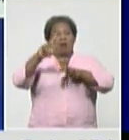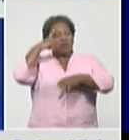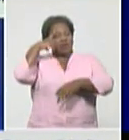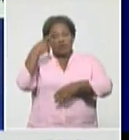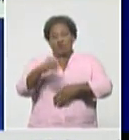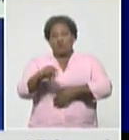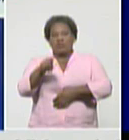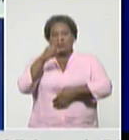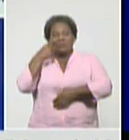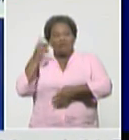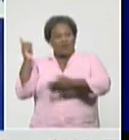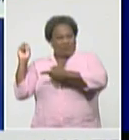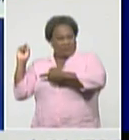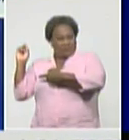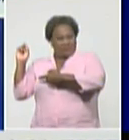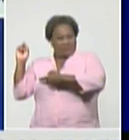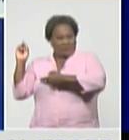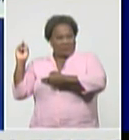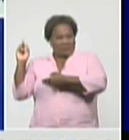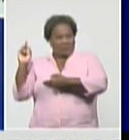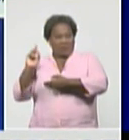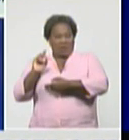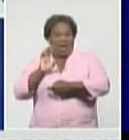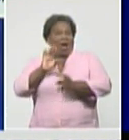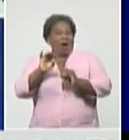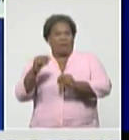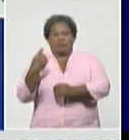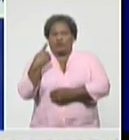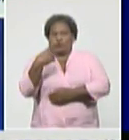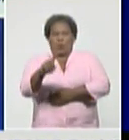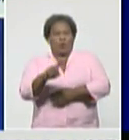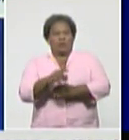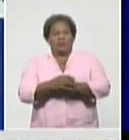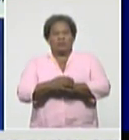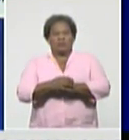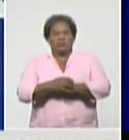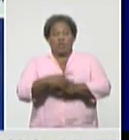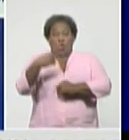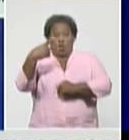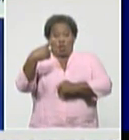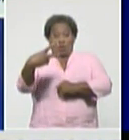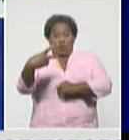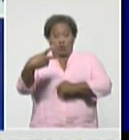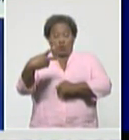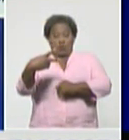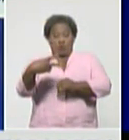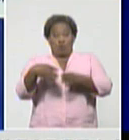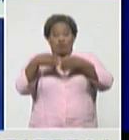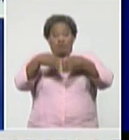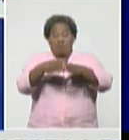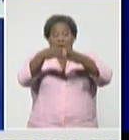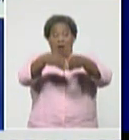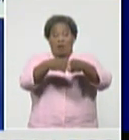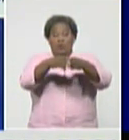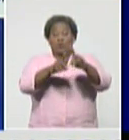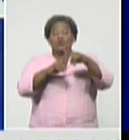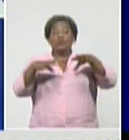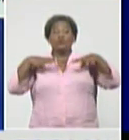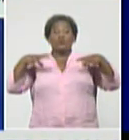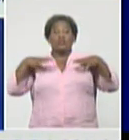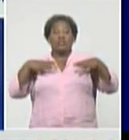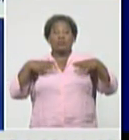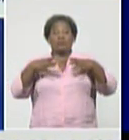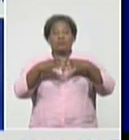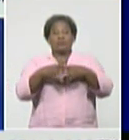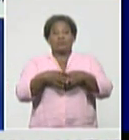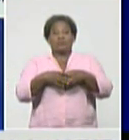está. Habla sola, ¿no? Realmente son dos botes turísticos que están navegando